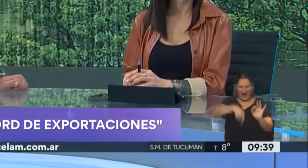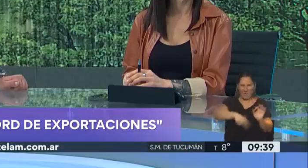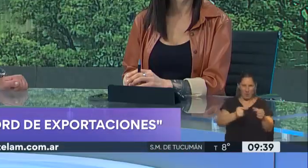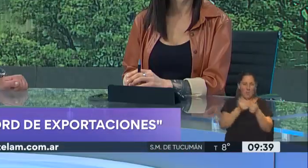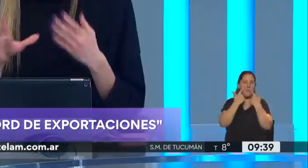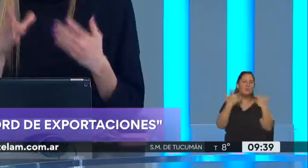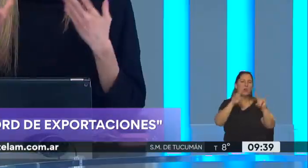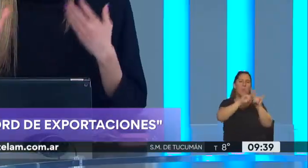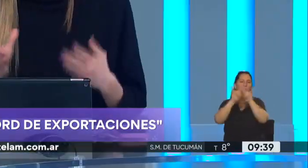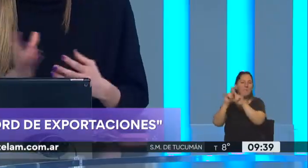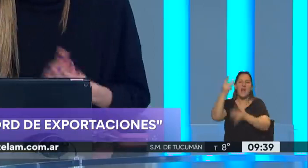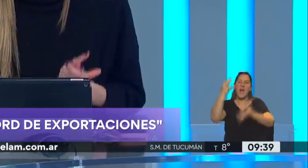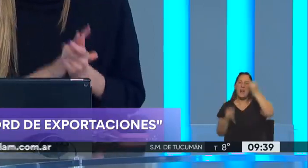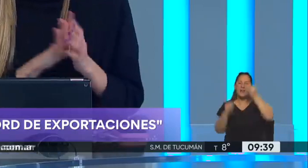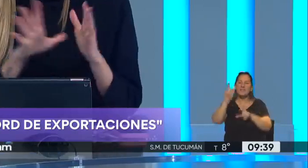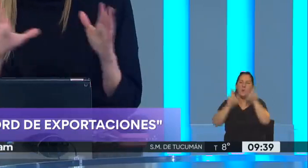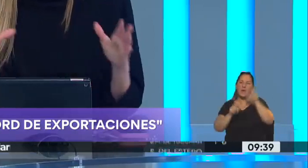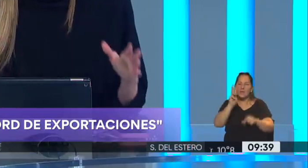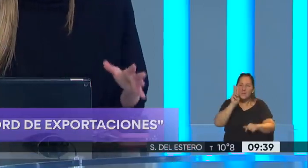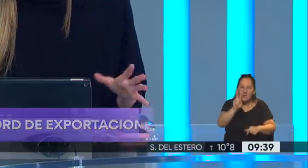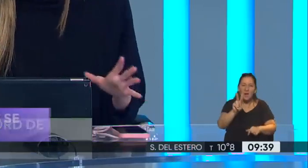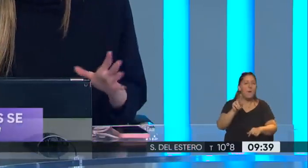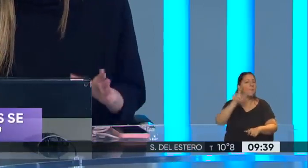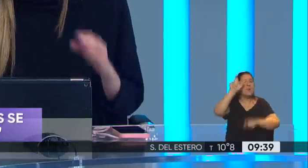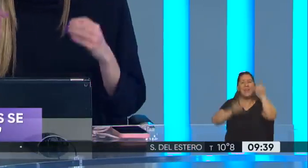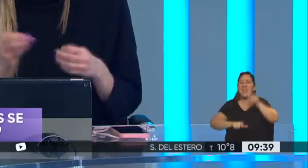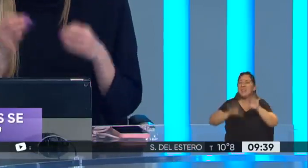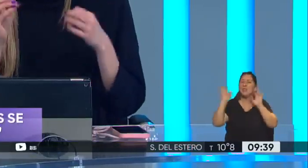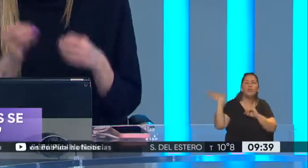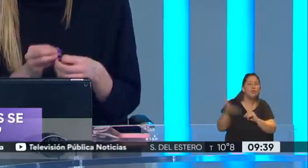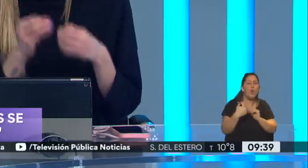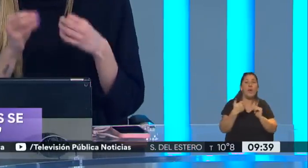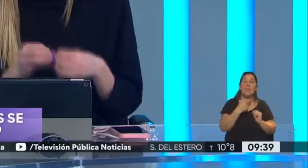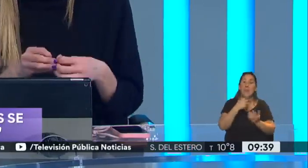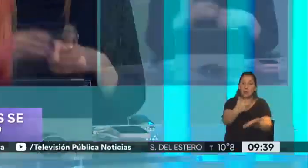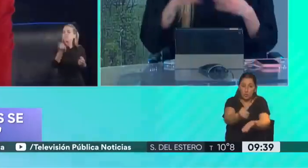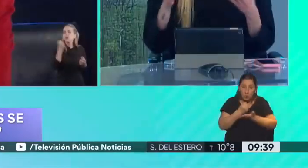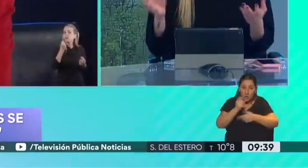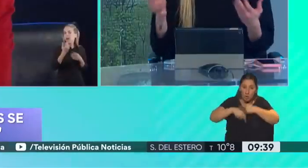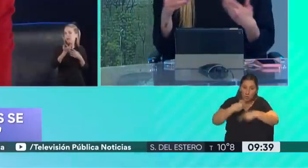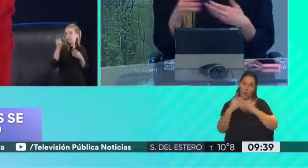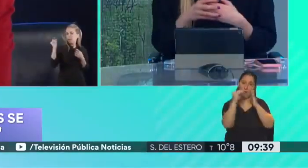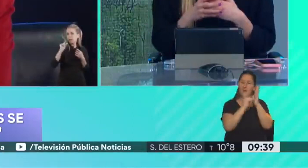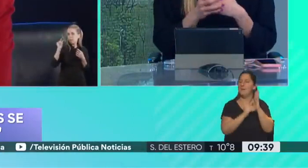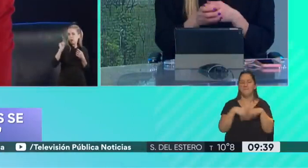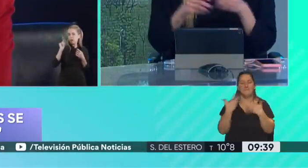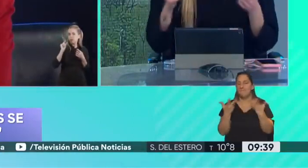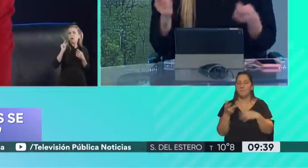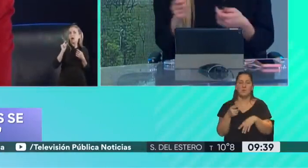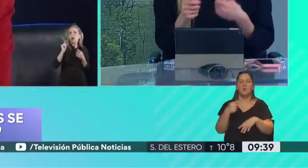y analizarla para que la gente sepa porque todos se van a tener que anotar todos los que quieren recibir el subsidio por más que días